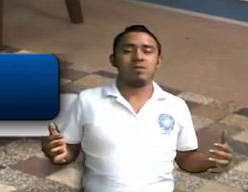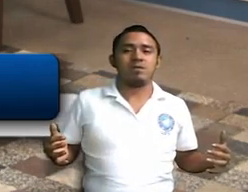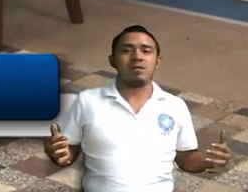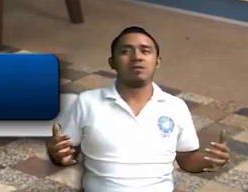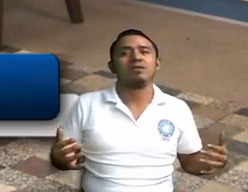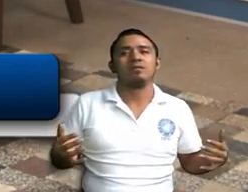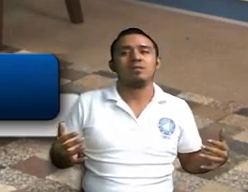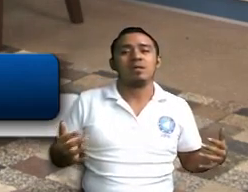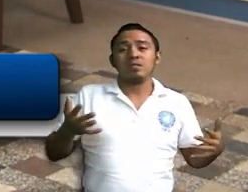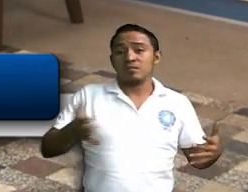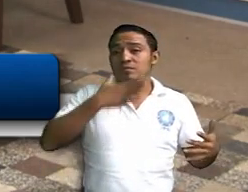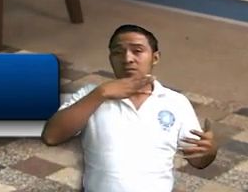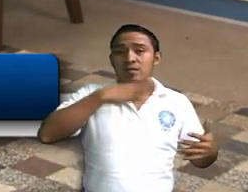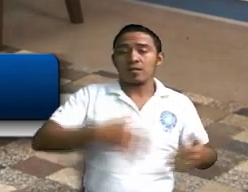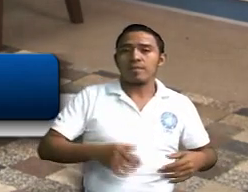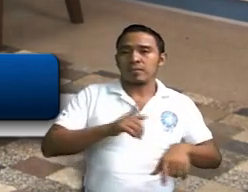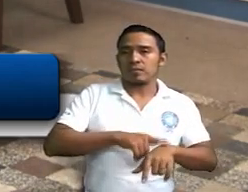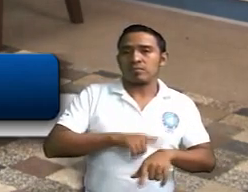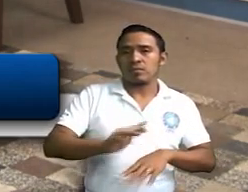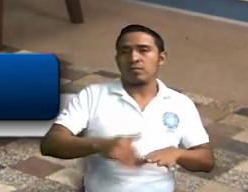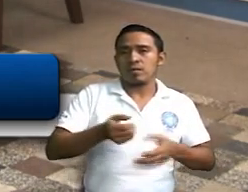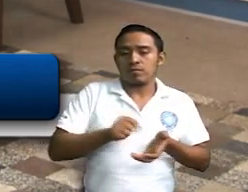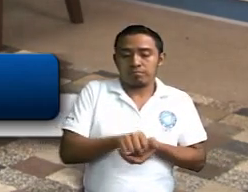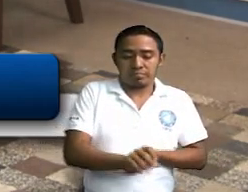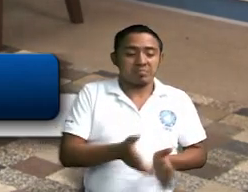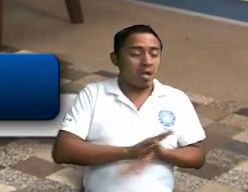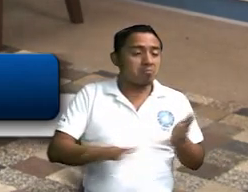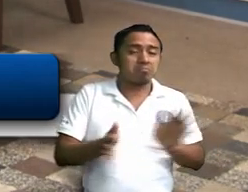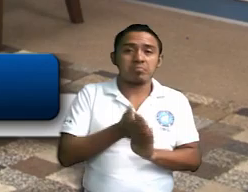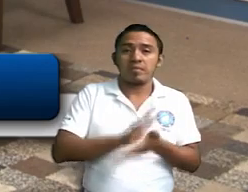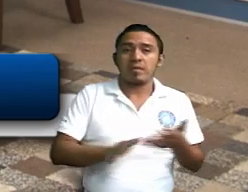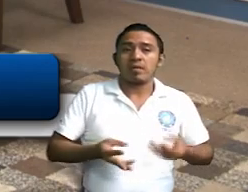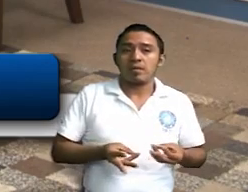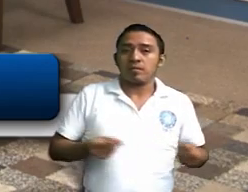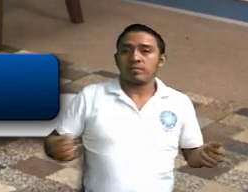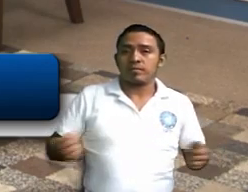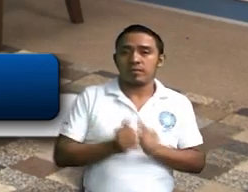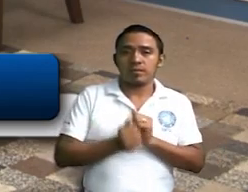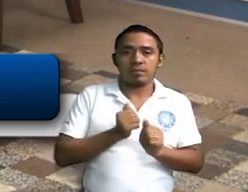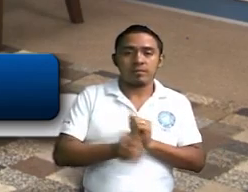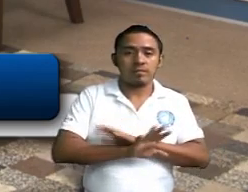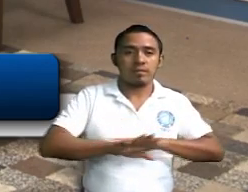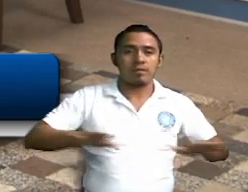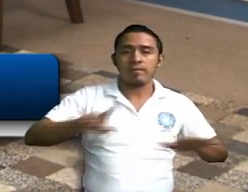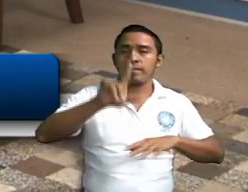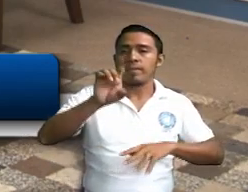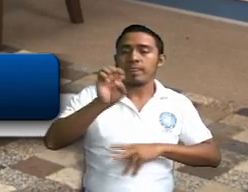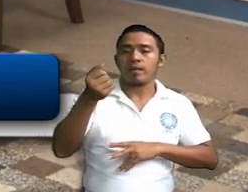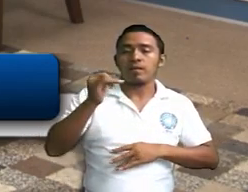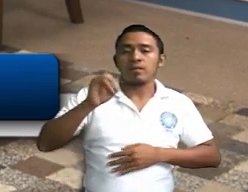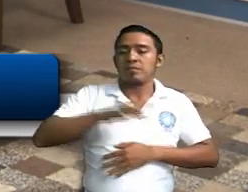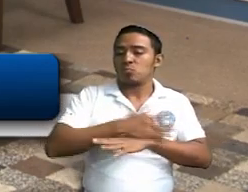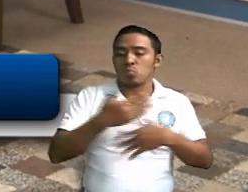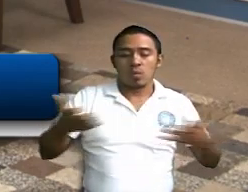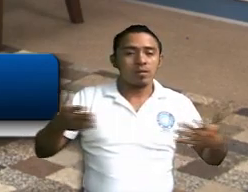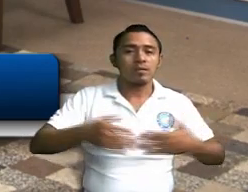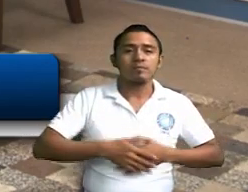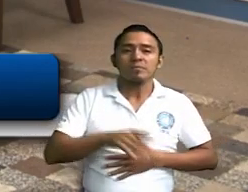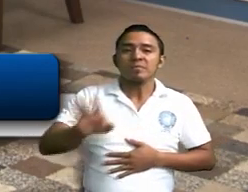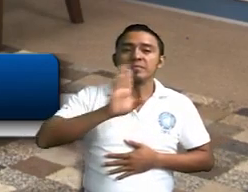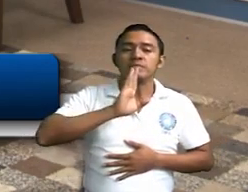por la carga corporal que está haciendo. Pero algo transitorio, que saliendo el embarazo debe mejorar. Deja lesiones. No deja lesiones. Ahora, habló usted